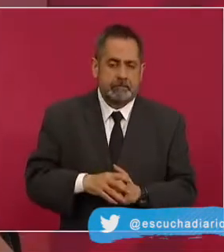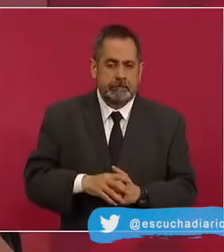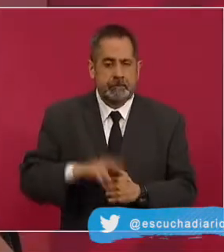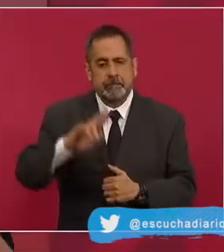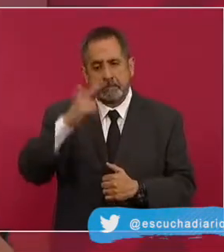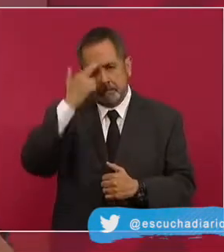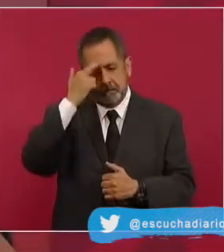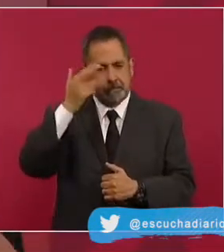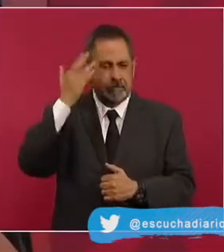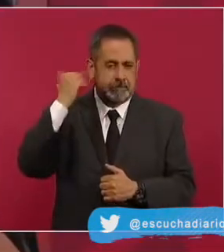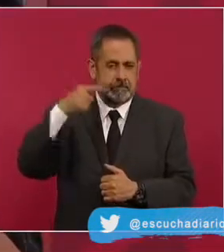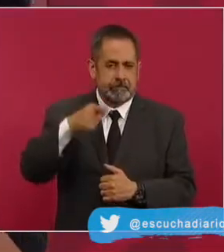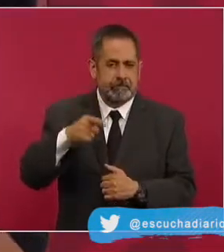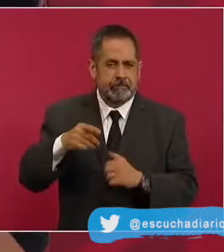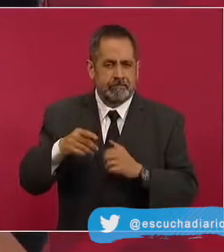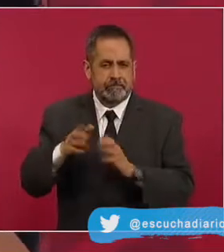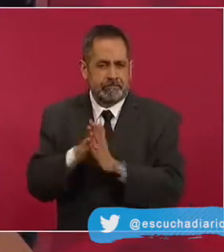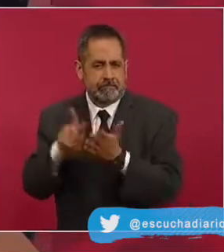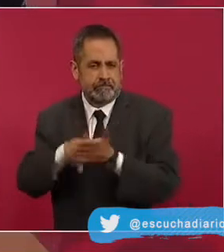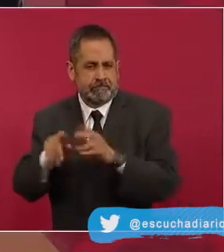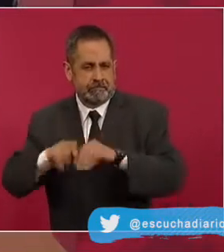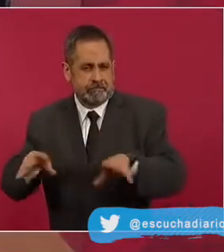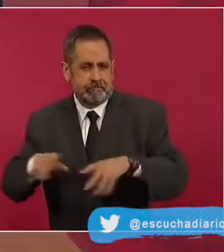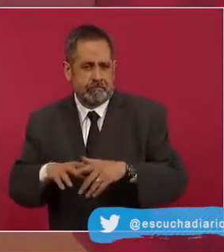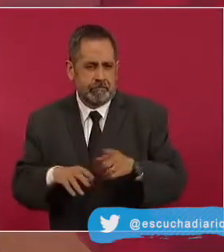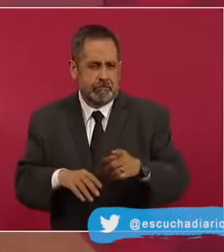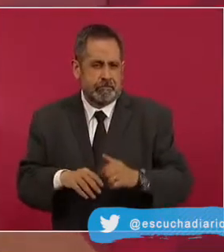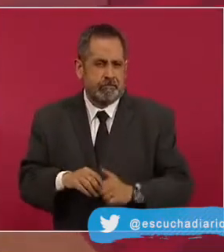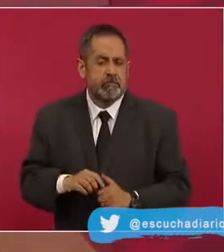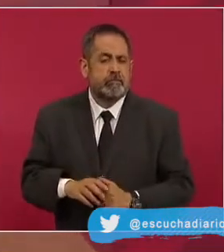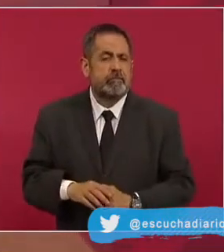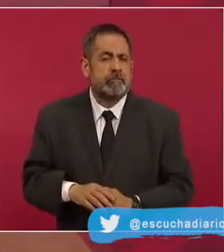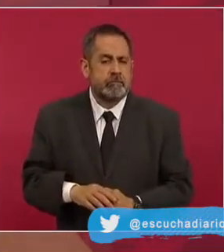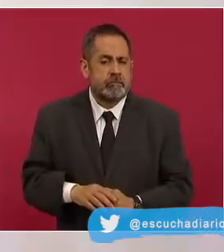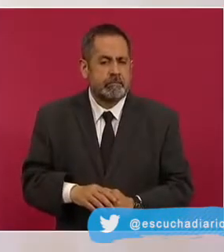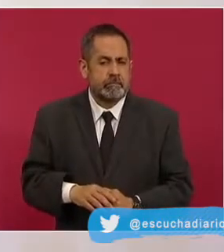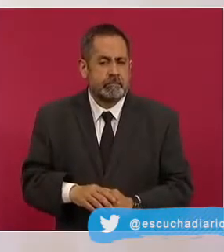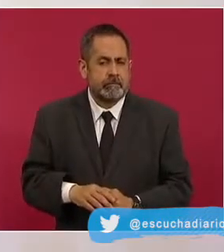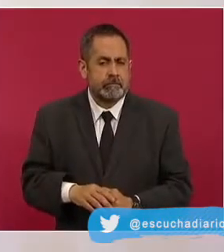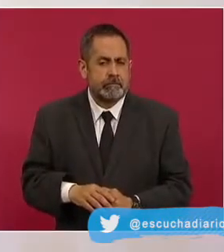decía la Santos Tado, Gonzalo N. Santos.